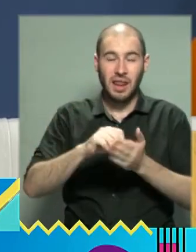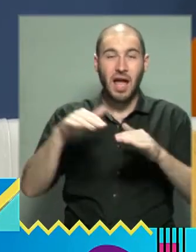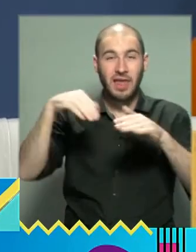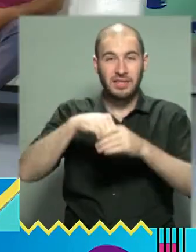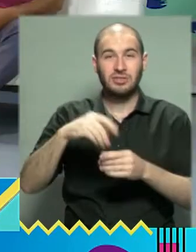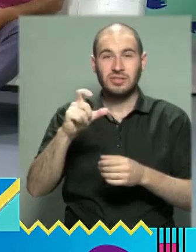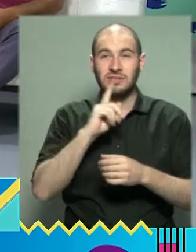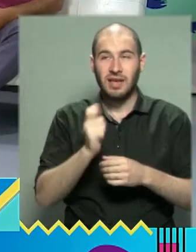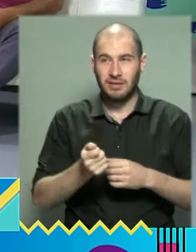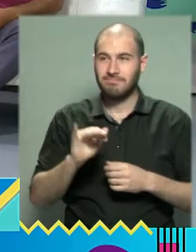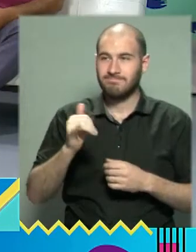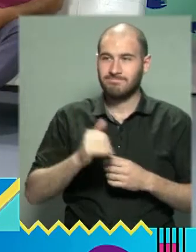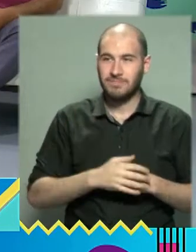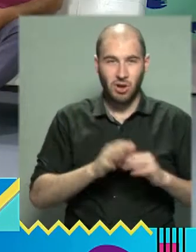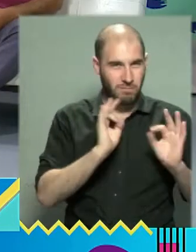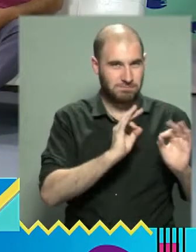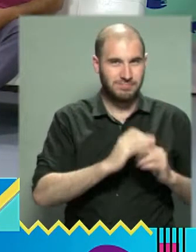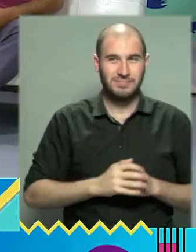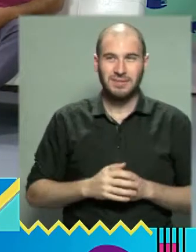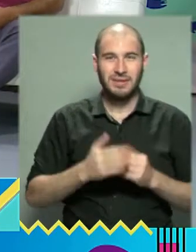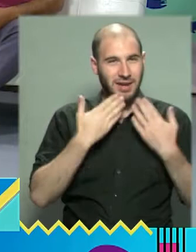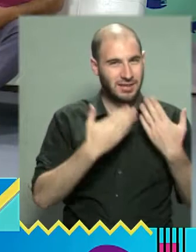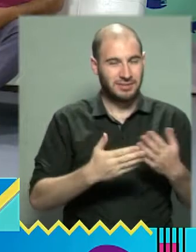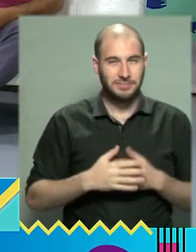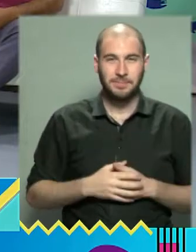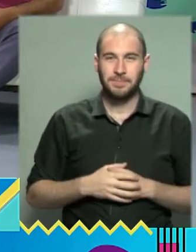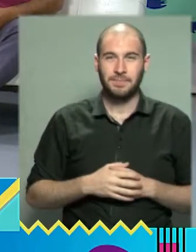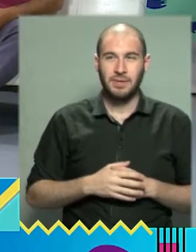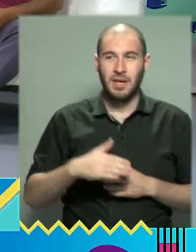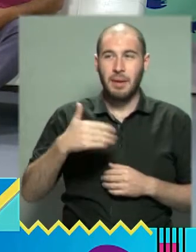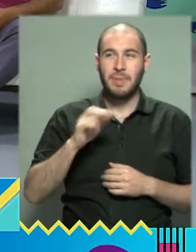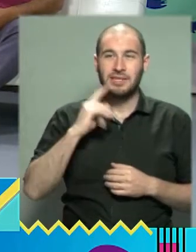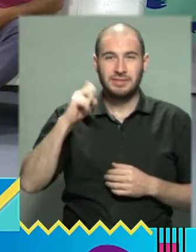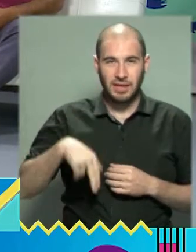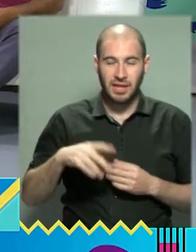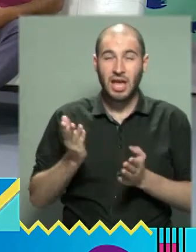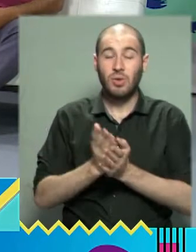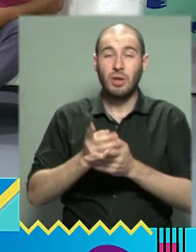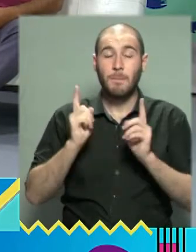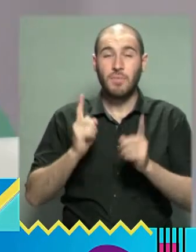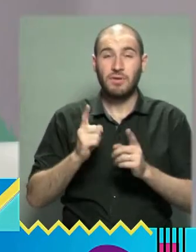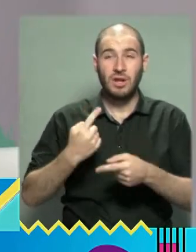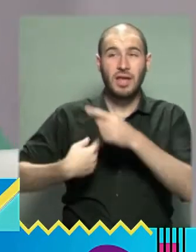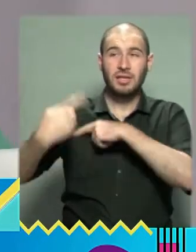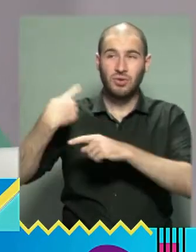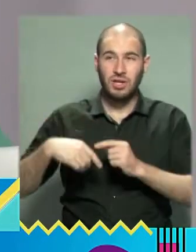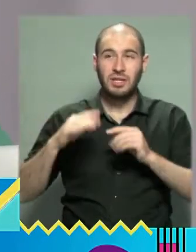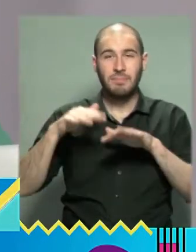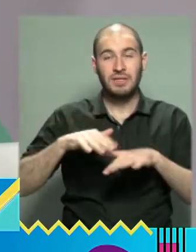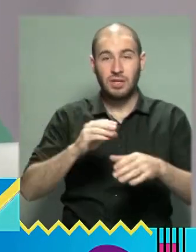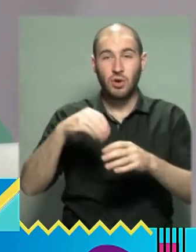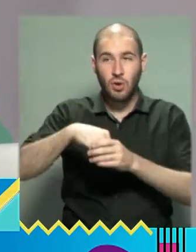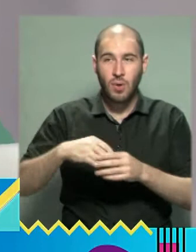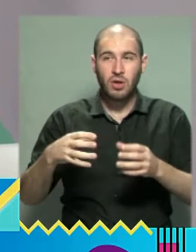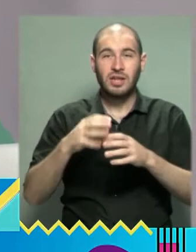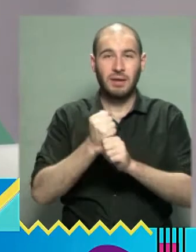de la CTA. Exactamente. Así, completo. Bueno, muchas gracias, Dante. Martín Rodríguez, estudiante del profesorado de Historia y militante del